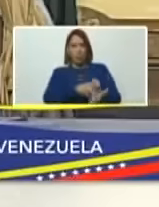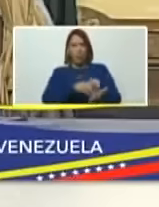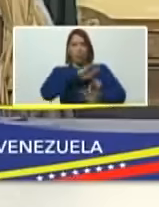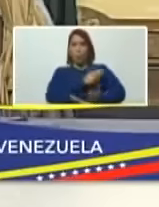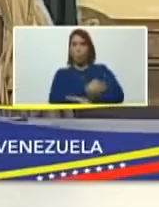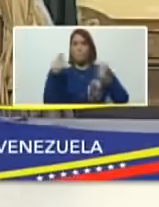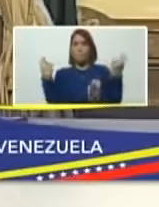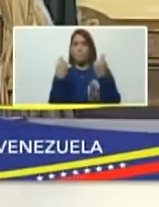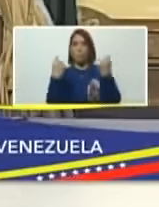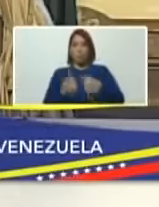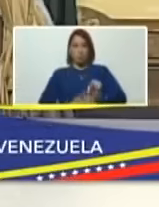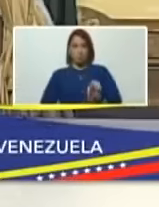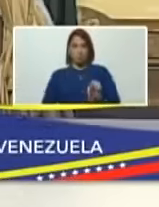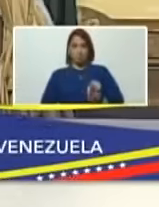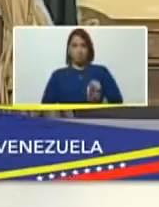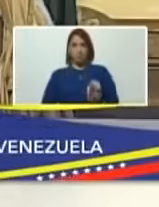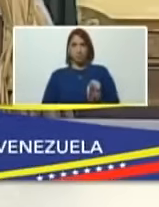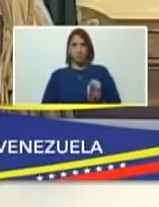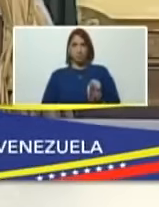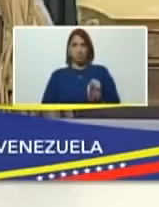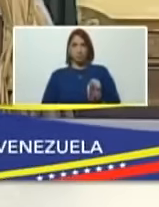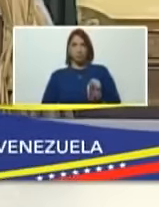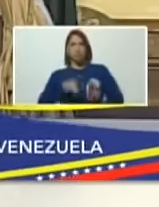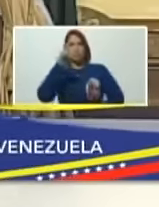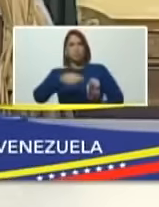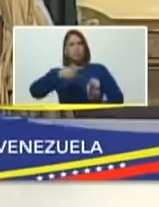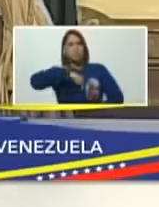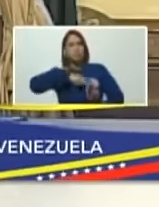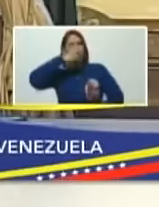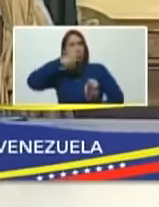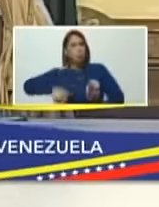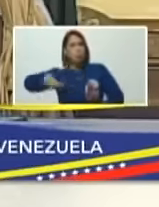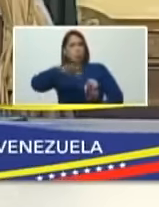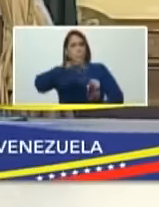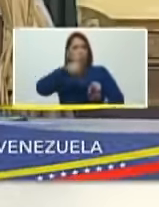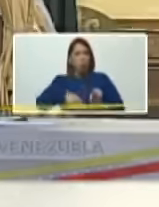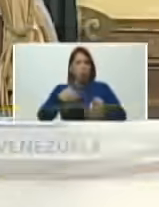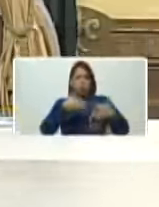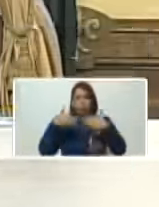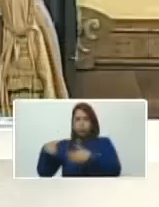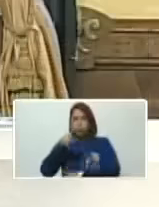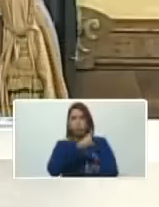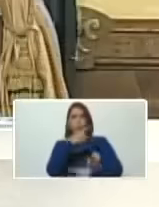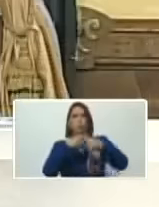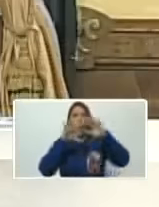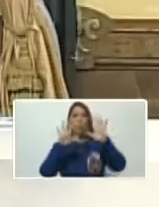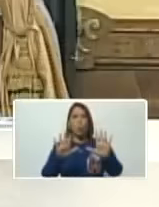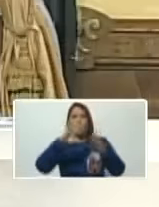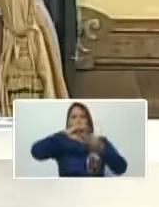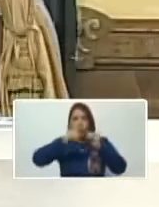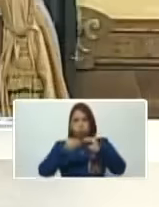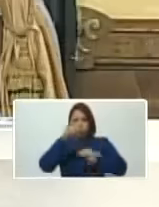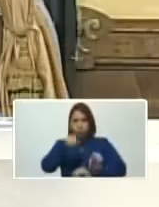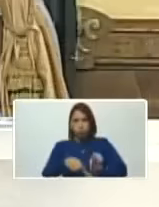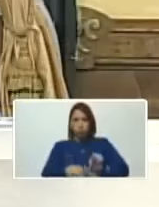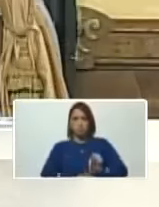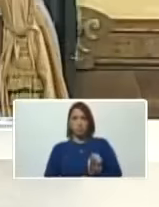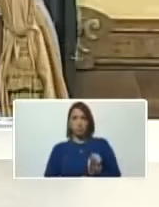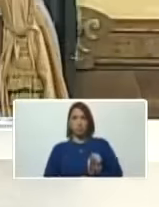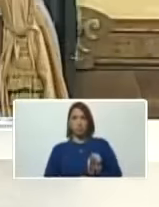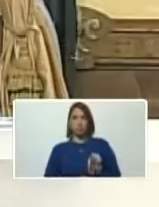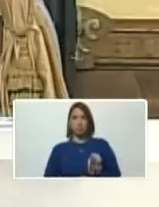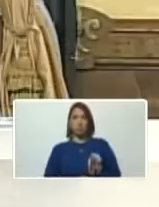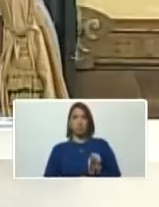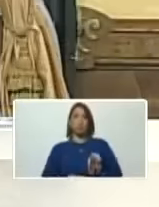popular, de la ciudadanía, de nuestro pueblo, en el 1x10 a través del